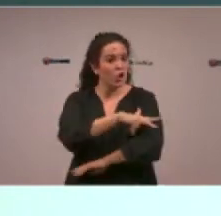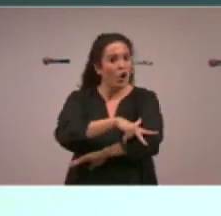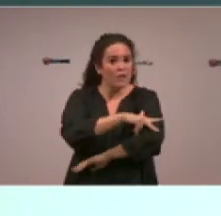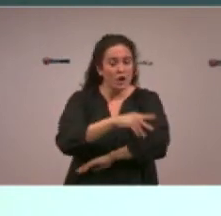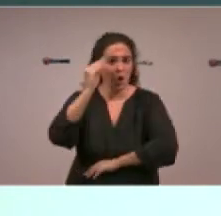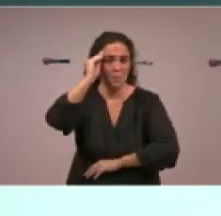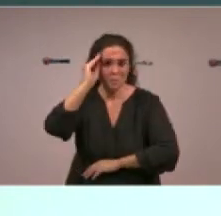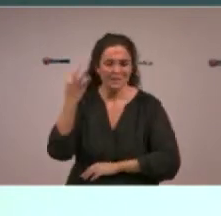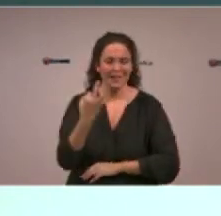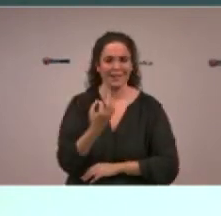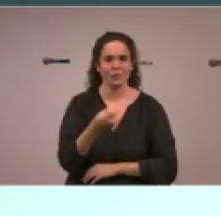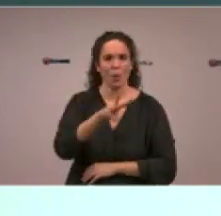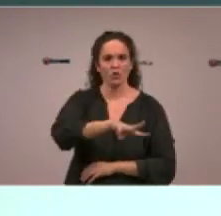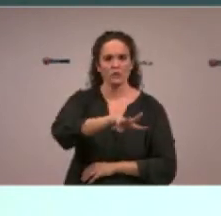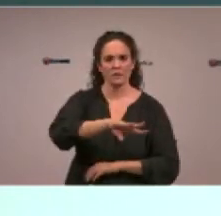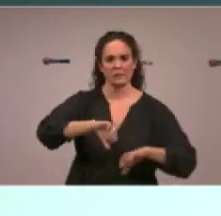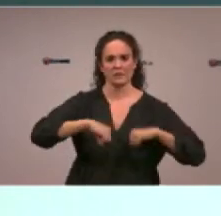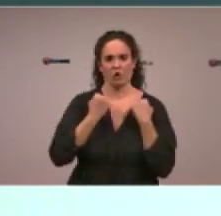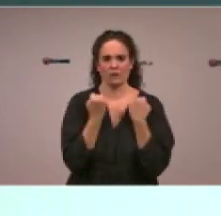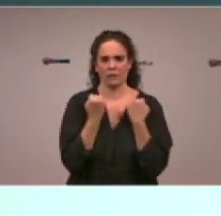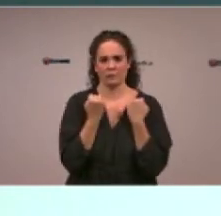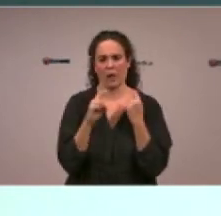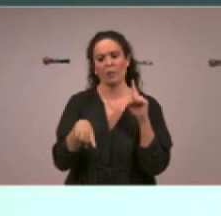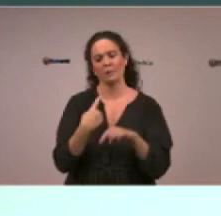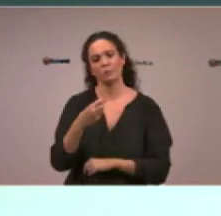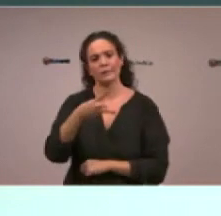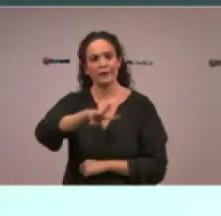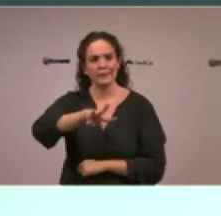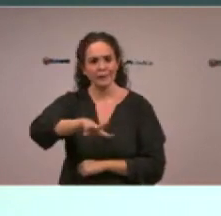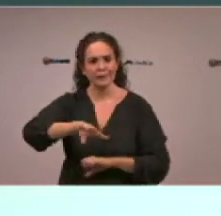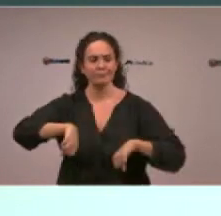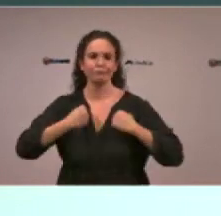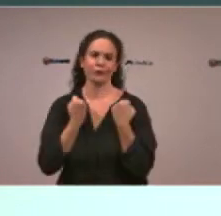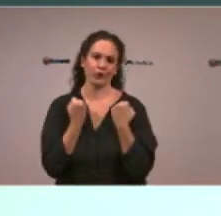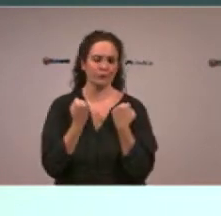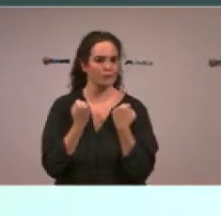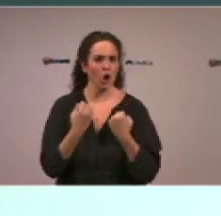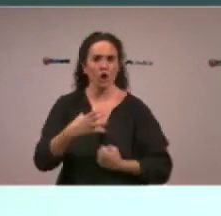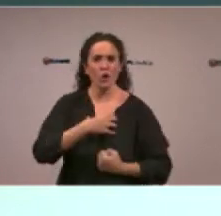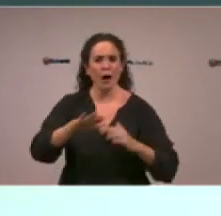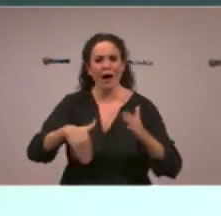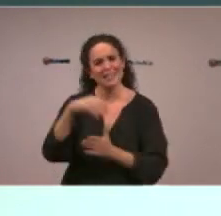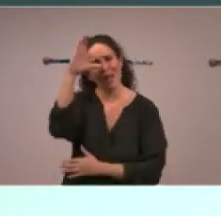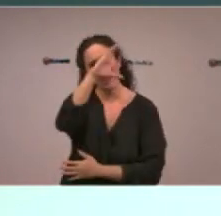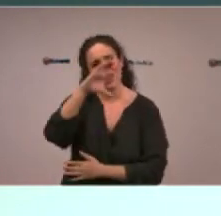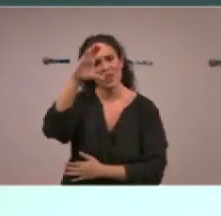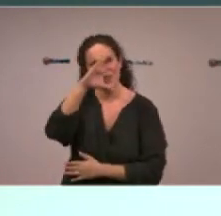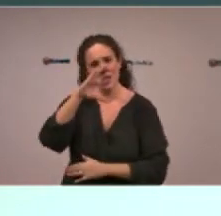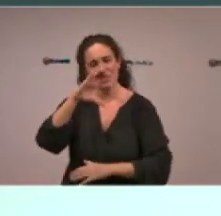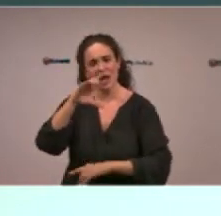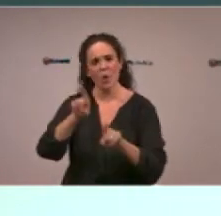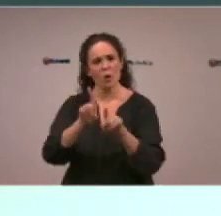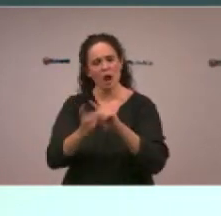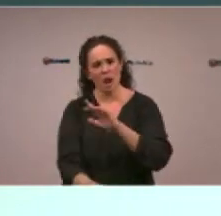encerrados en casa cada 3 meses hasta que la ciencia consiga dominar esta enfermedad. Y este es